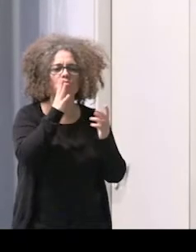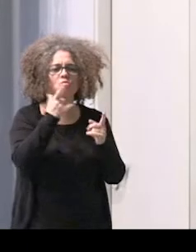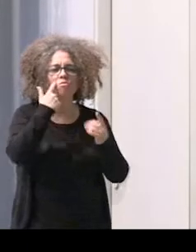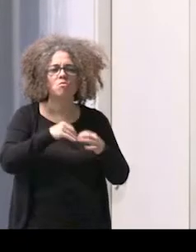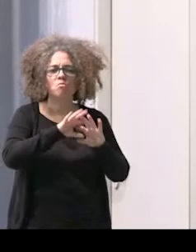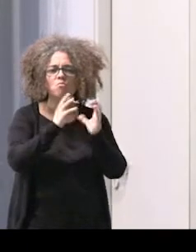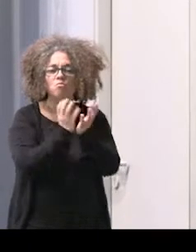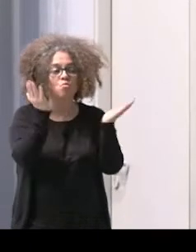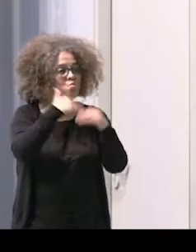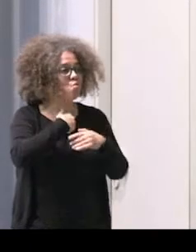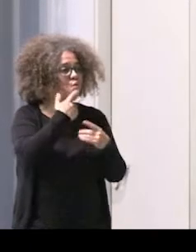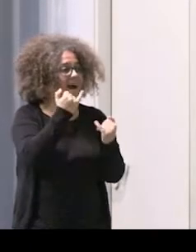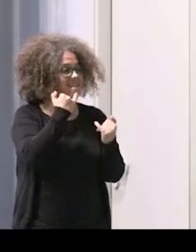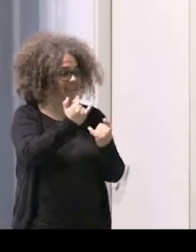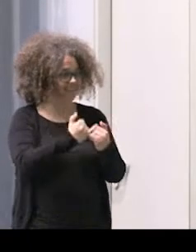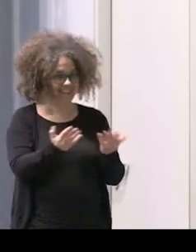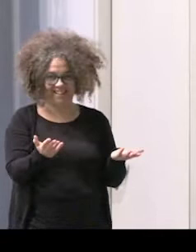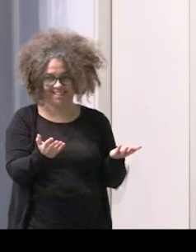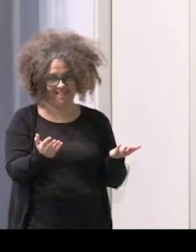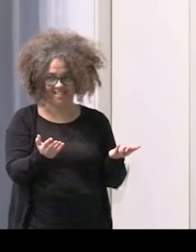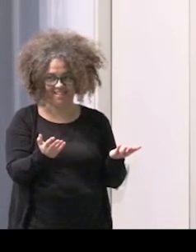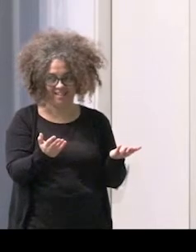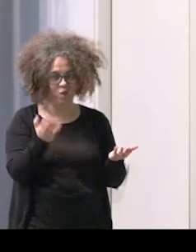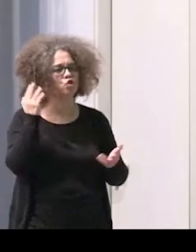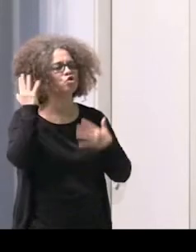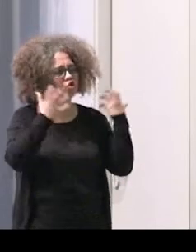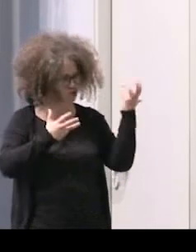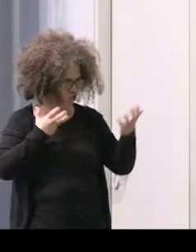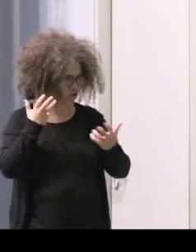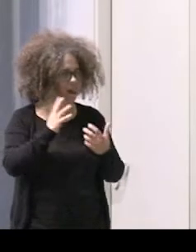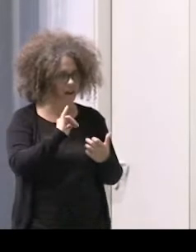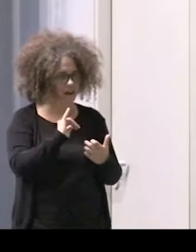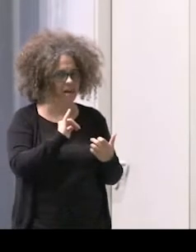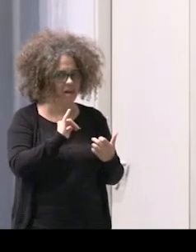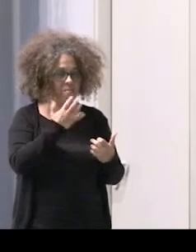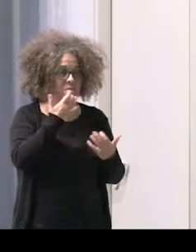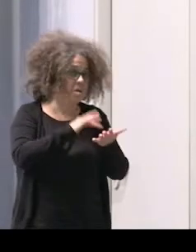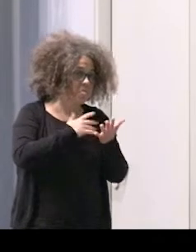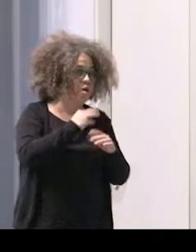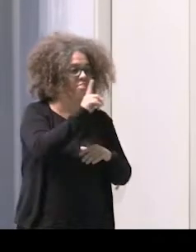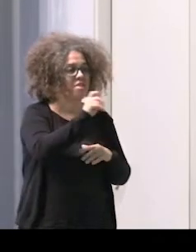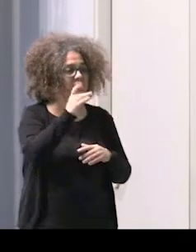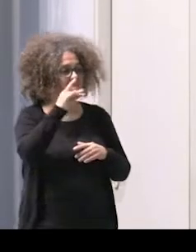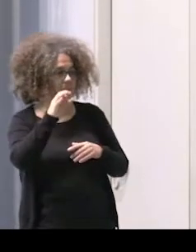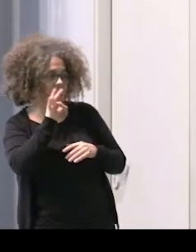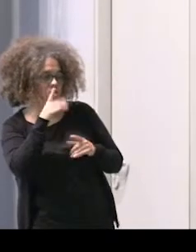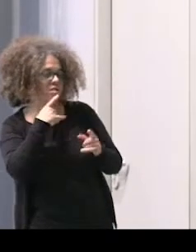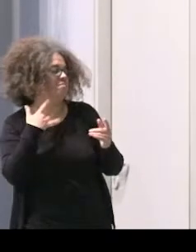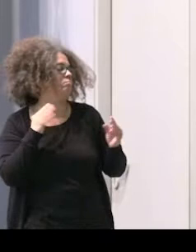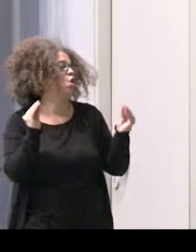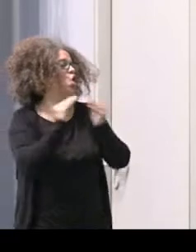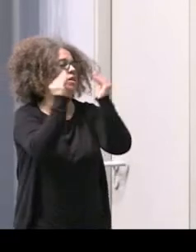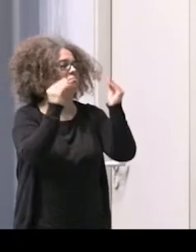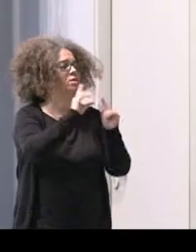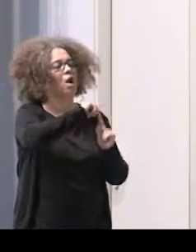no hay estímulos eléctricos, hay sonidos. Entonces queremos que un sonido de 100 decibelios corresponda con la máxima corriente que la persona